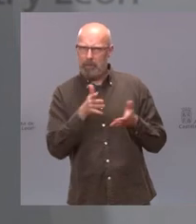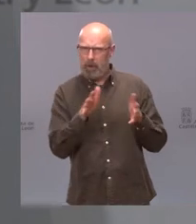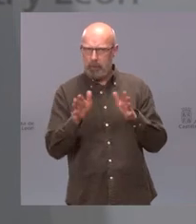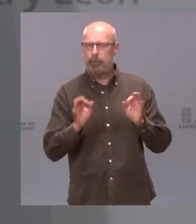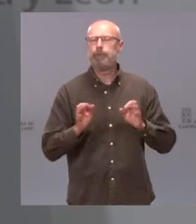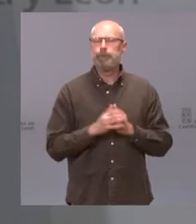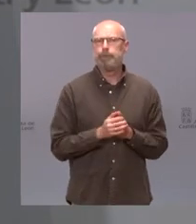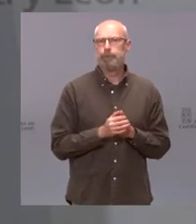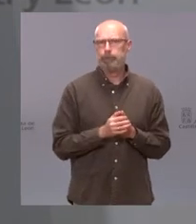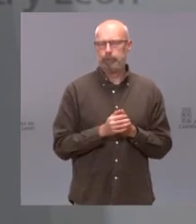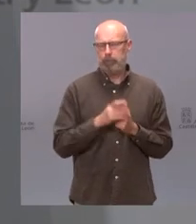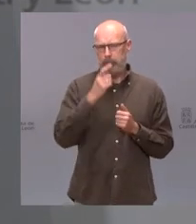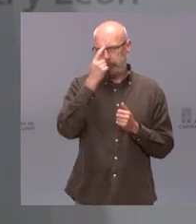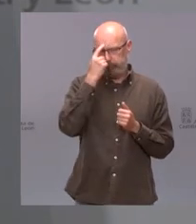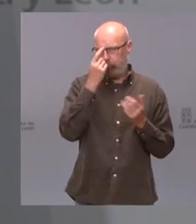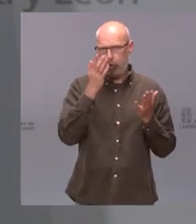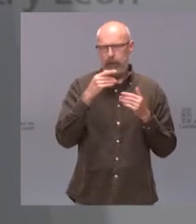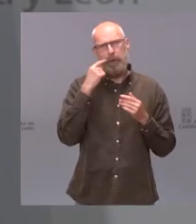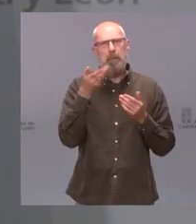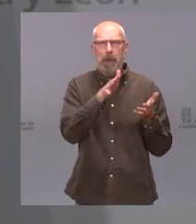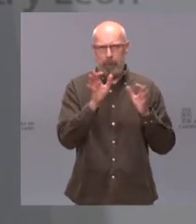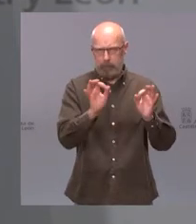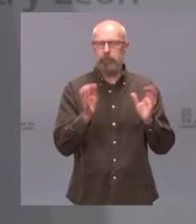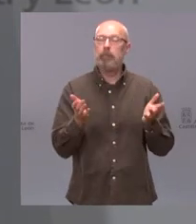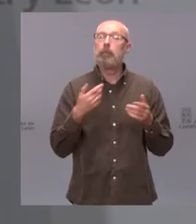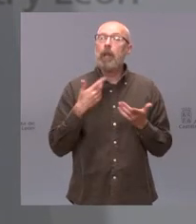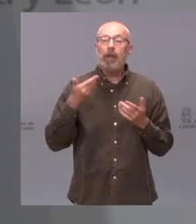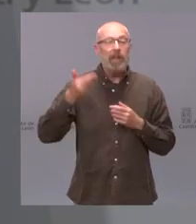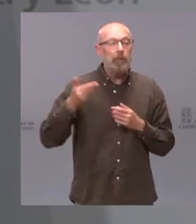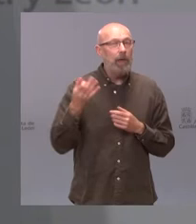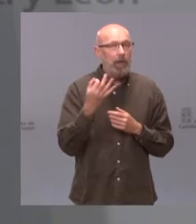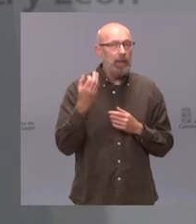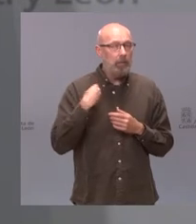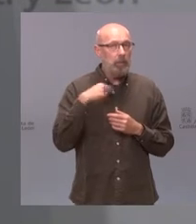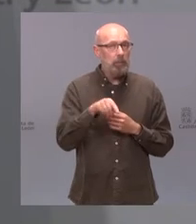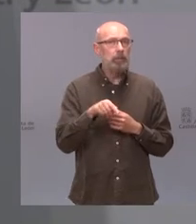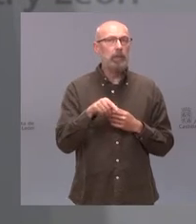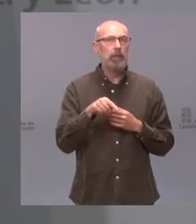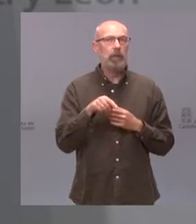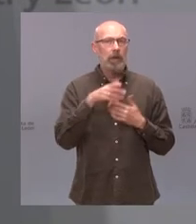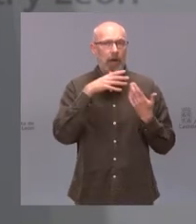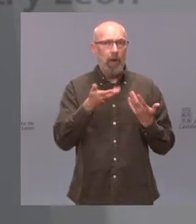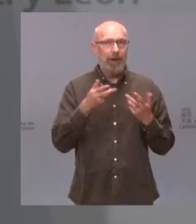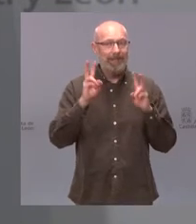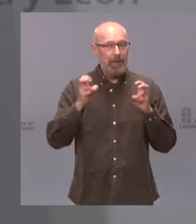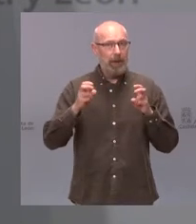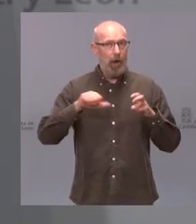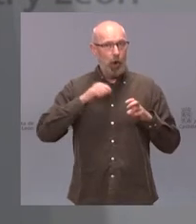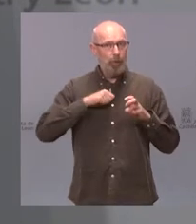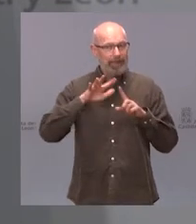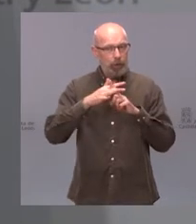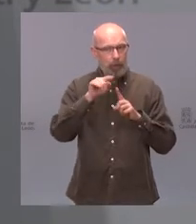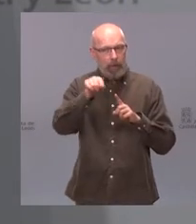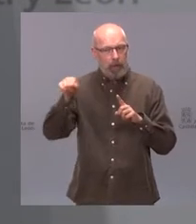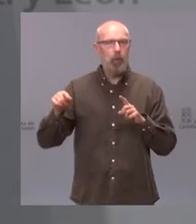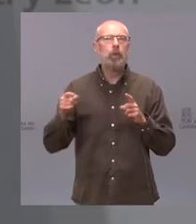pero no me lo sé de memoria. Pero lo que sí que nos importa es lo que está ocurriendo con la hospitalización. ¿Por qué?